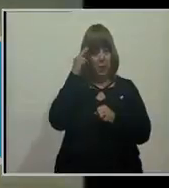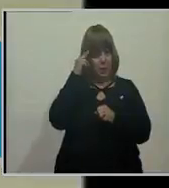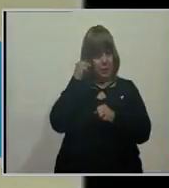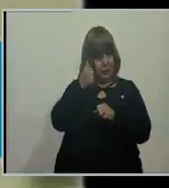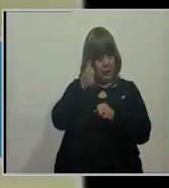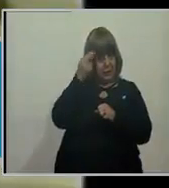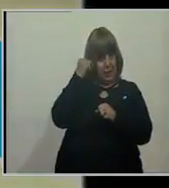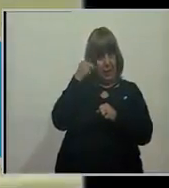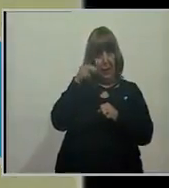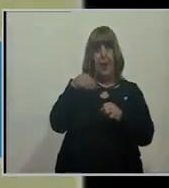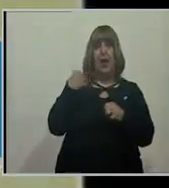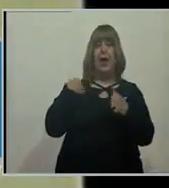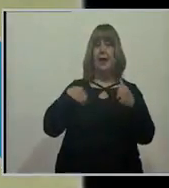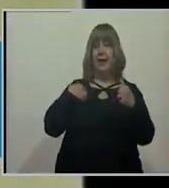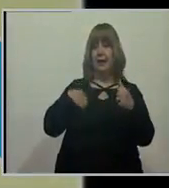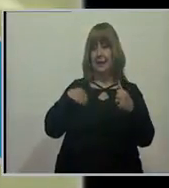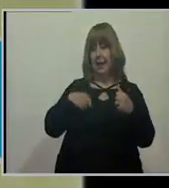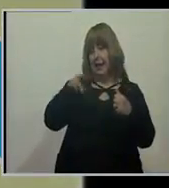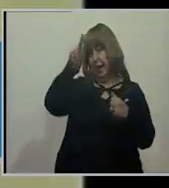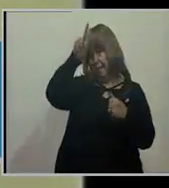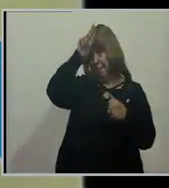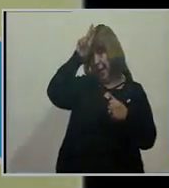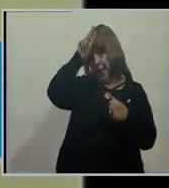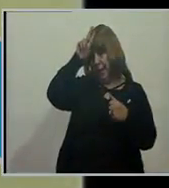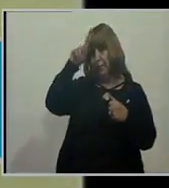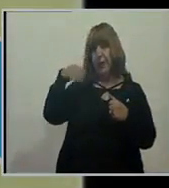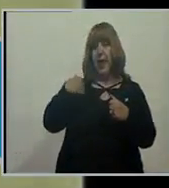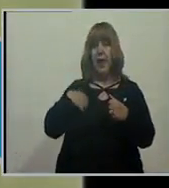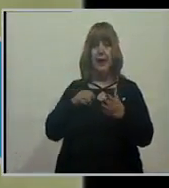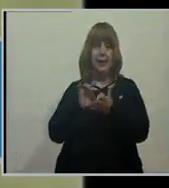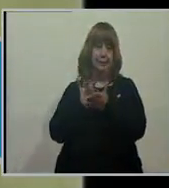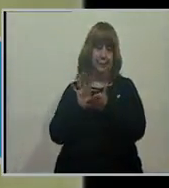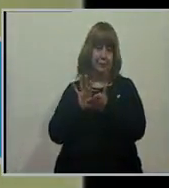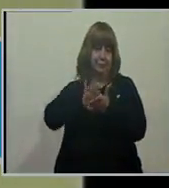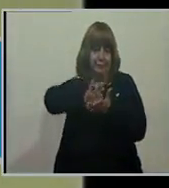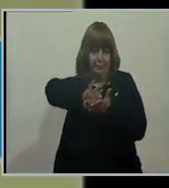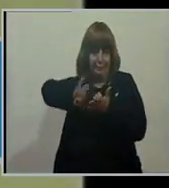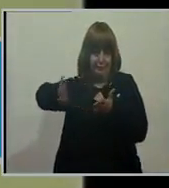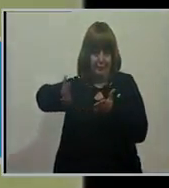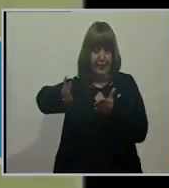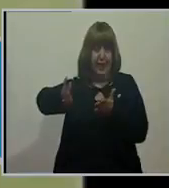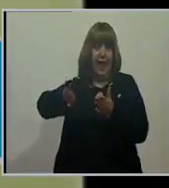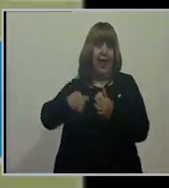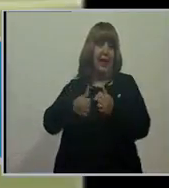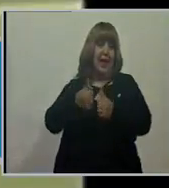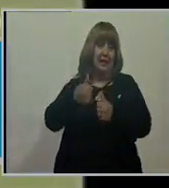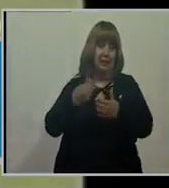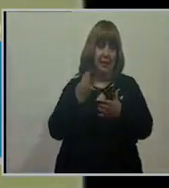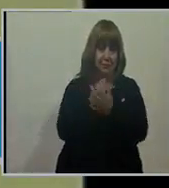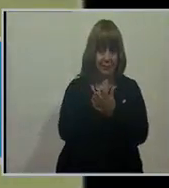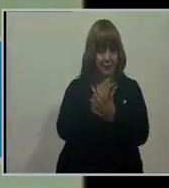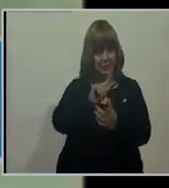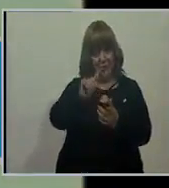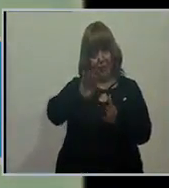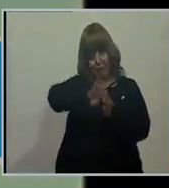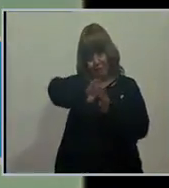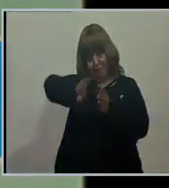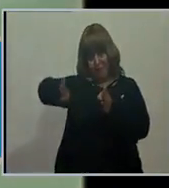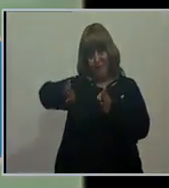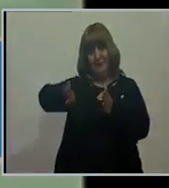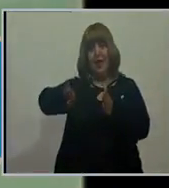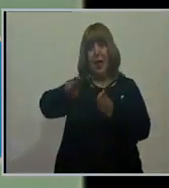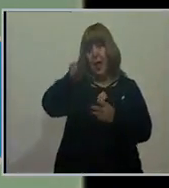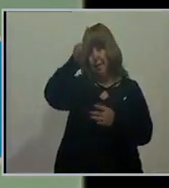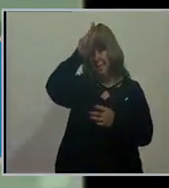y Perú que termina definiendo la eliminación argentina. Es decir, Argentina no clasifica a la Copa del Mundo, una selección peruana